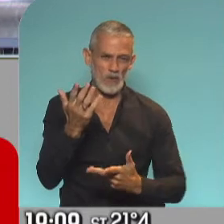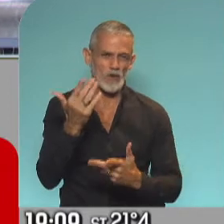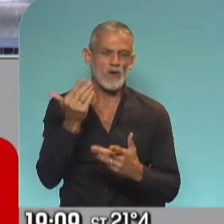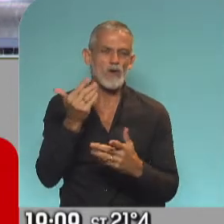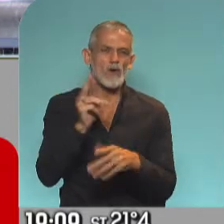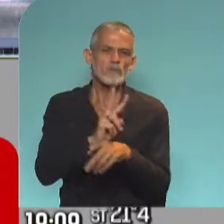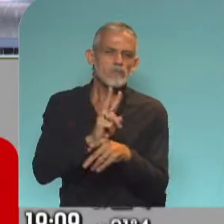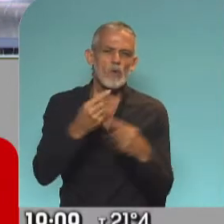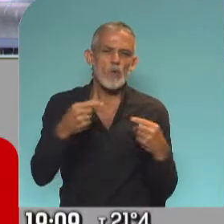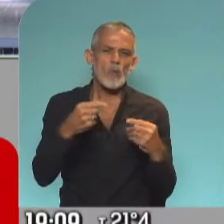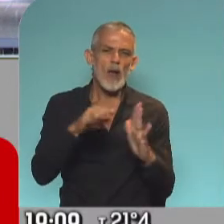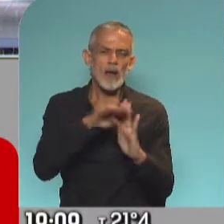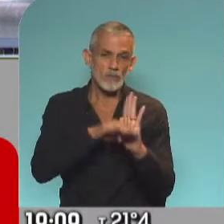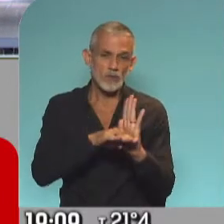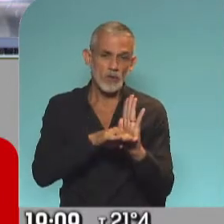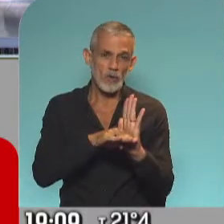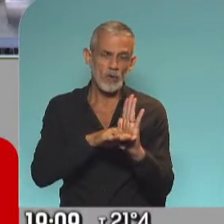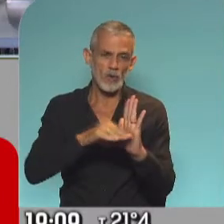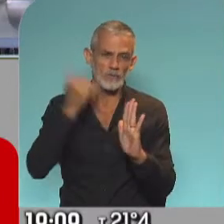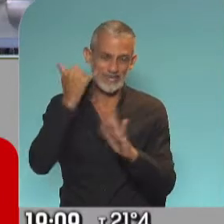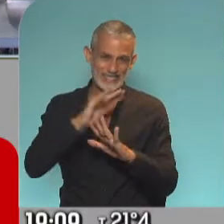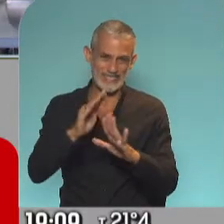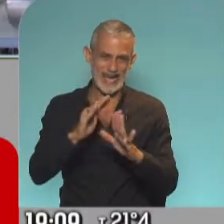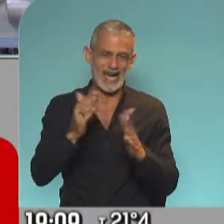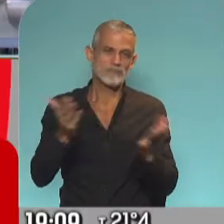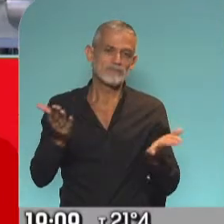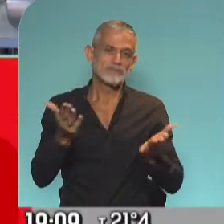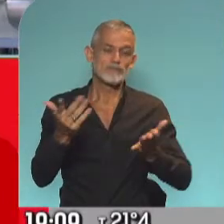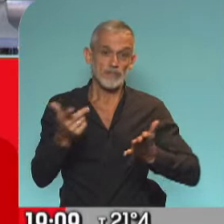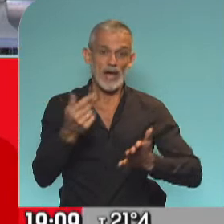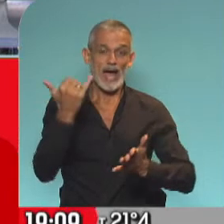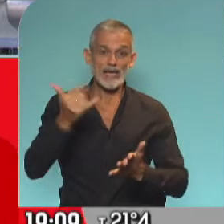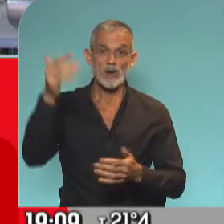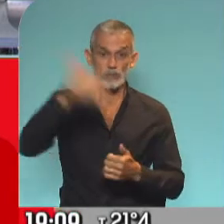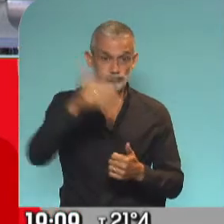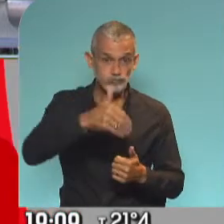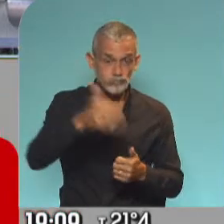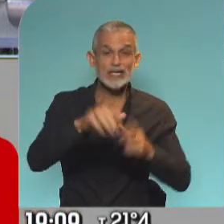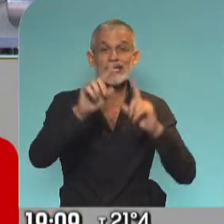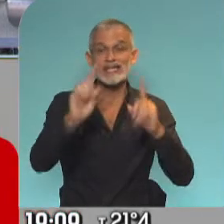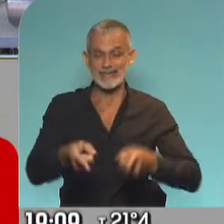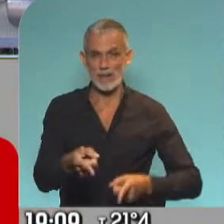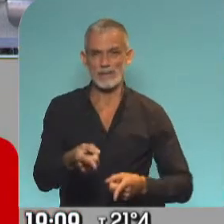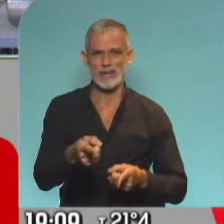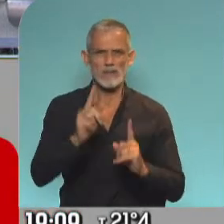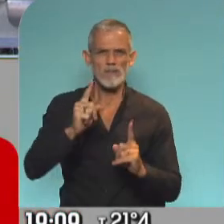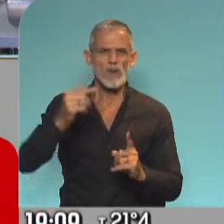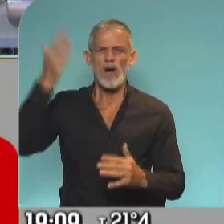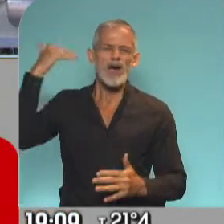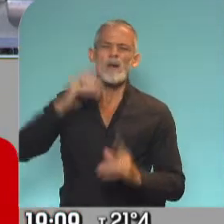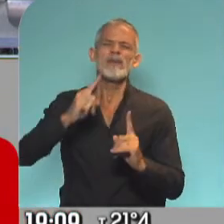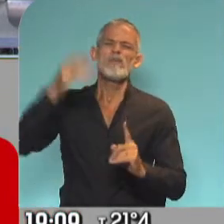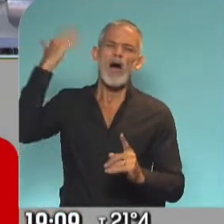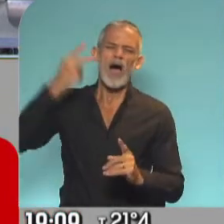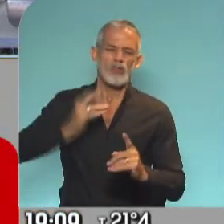que hoy en día está descartada la posibilidad de que, aún con presencialidad, sea aquella presencialidad. Es decir, en el